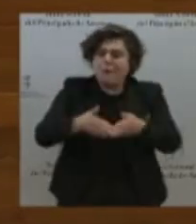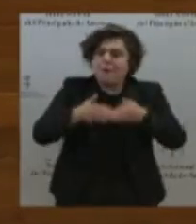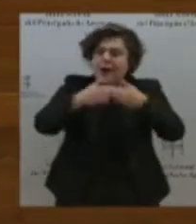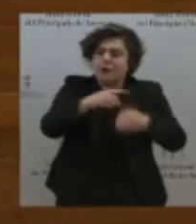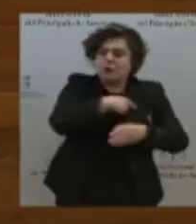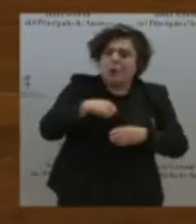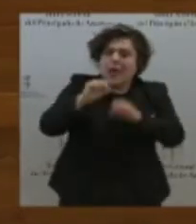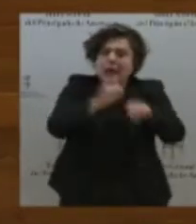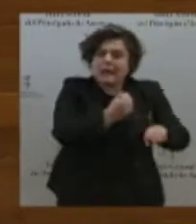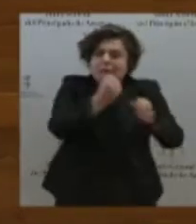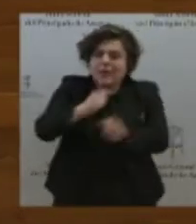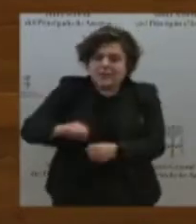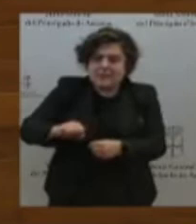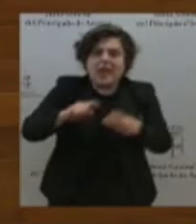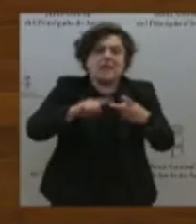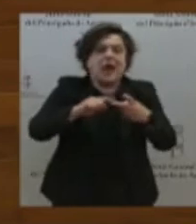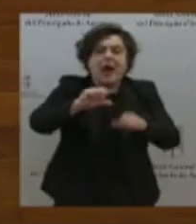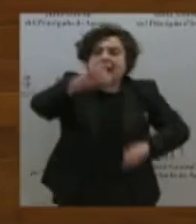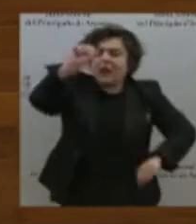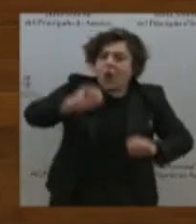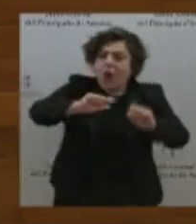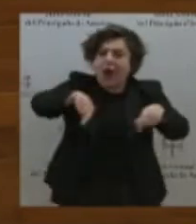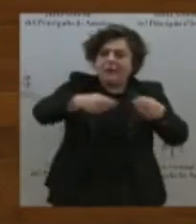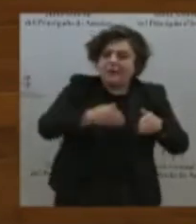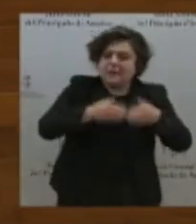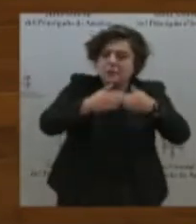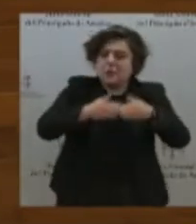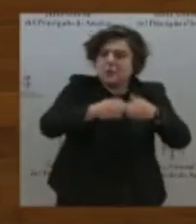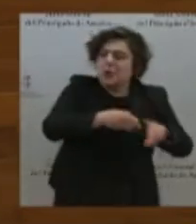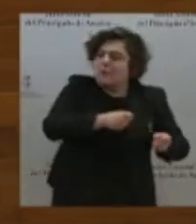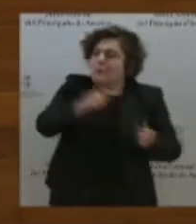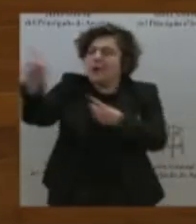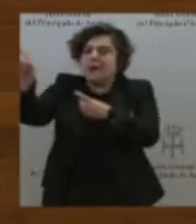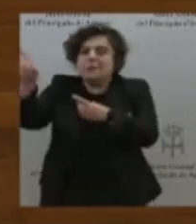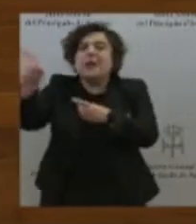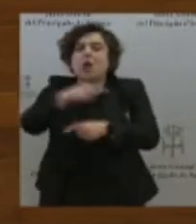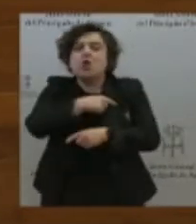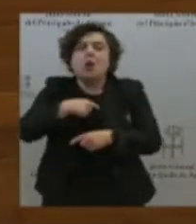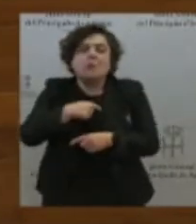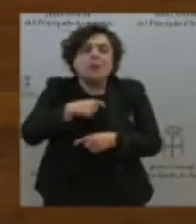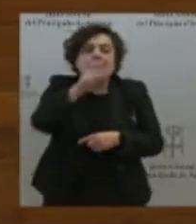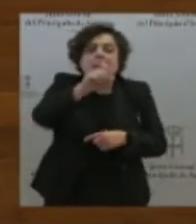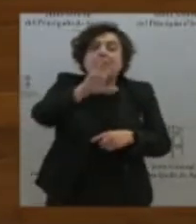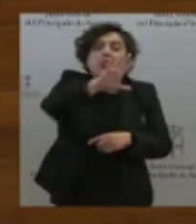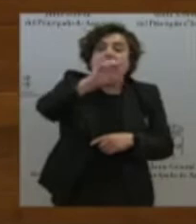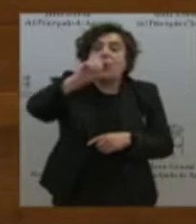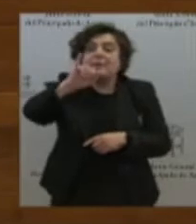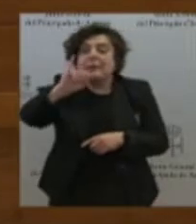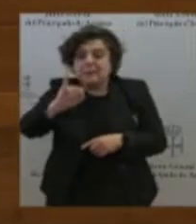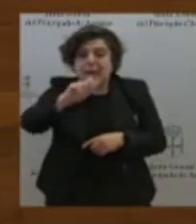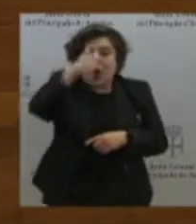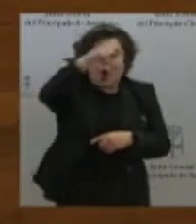pero no cómo se llamaban 50.000 hombres, mujeres, niñas y niños que se apiñaban en sus cubiertas y